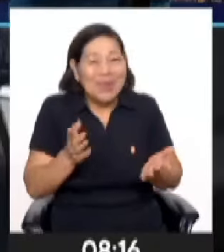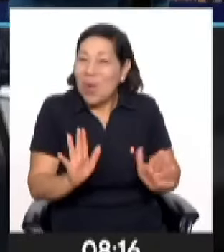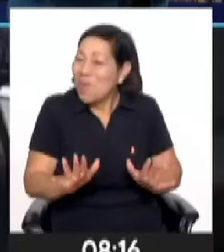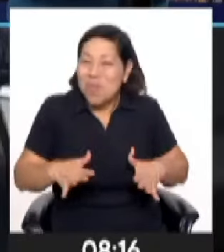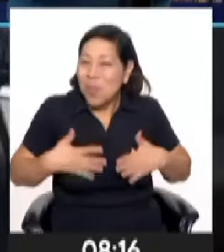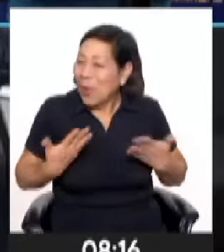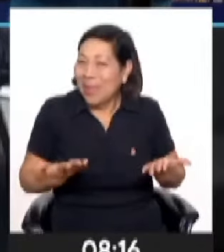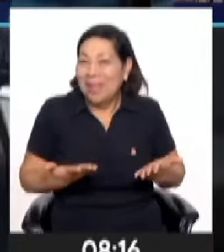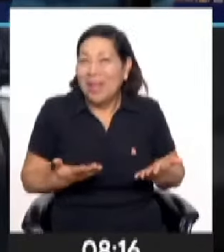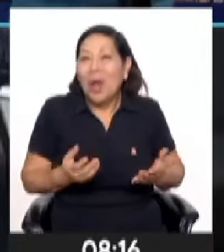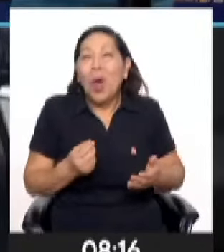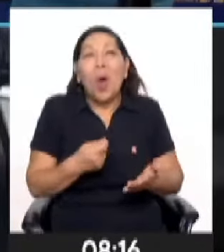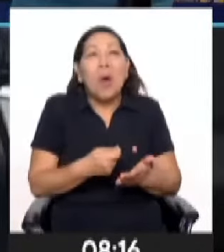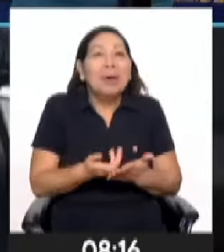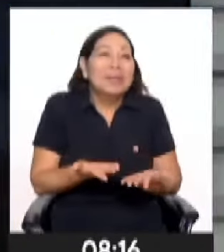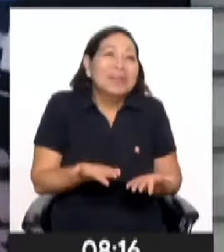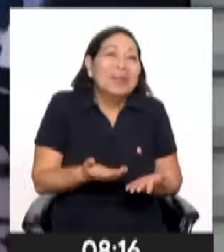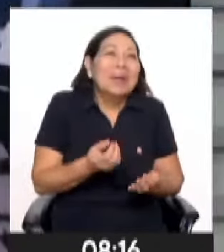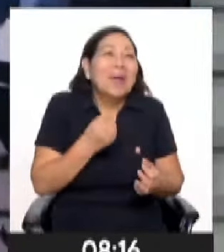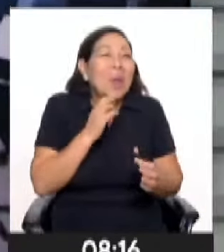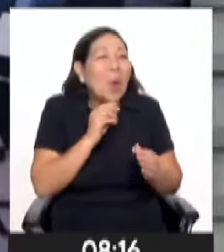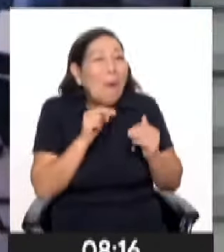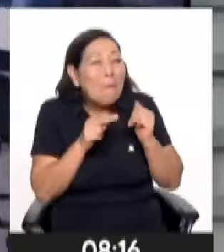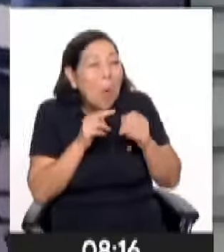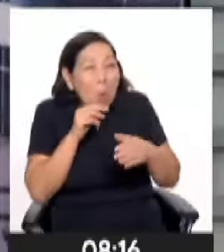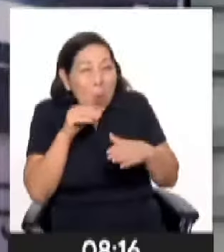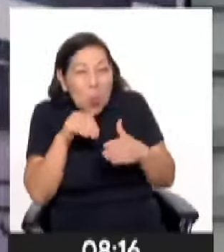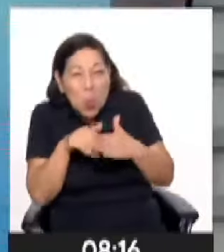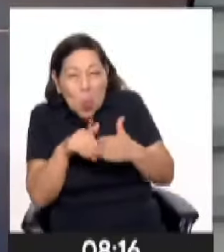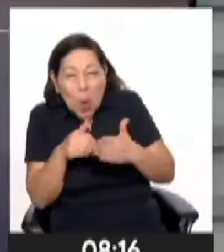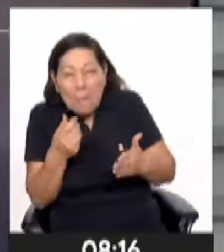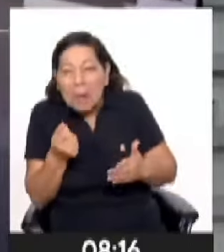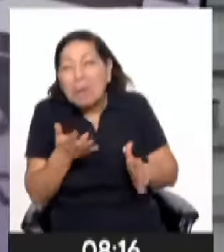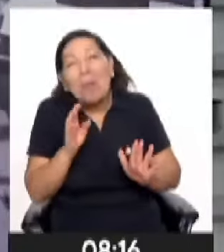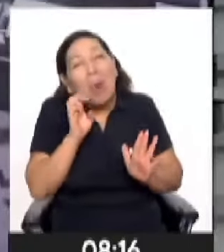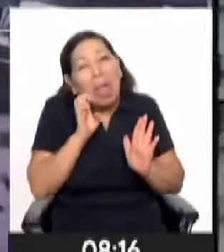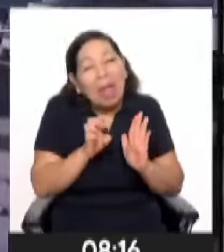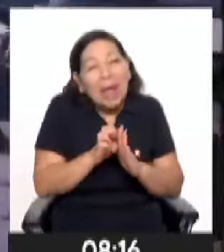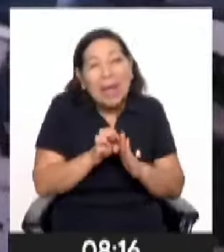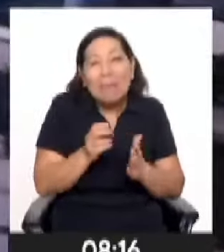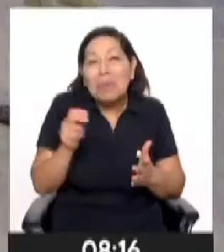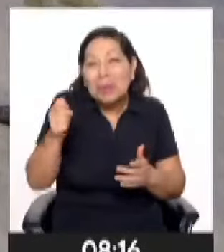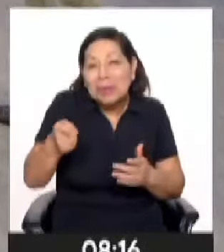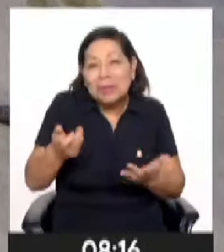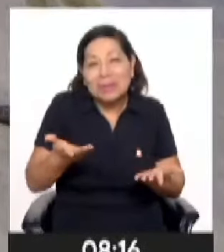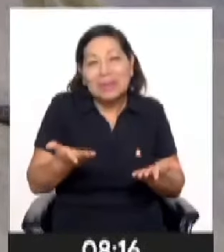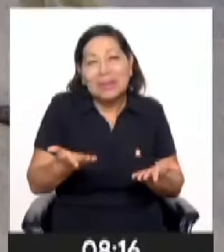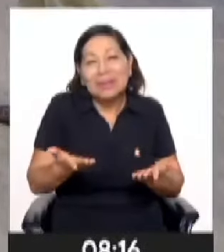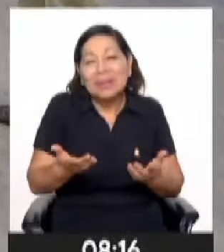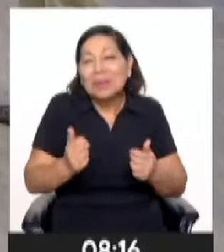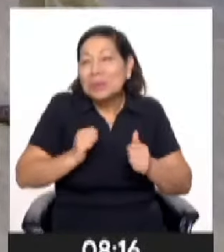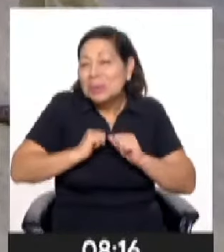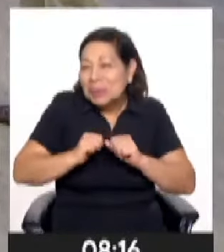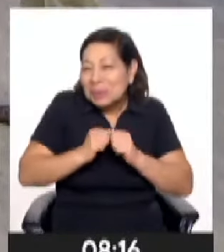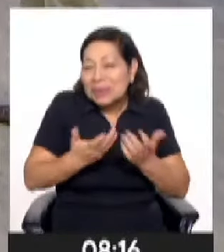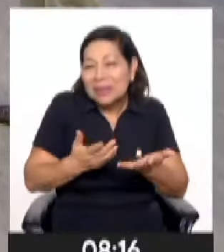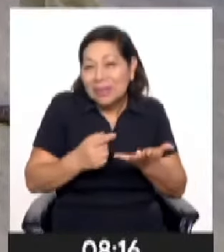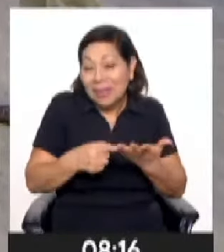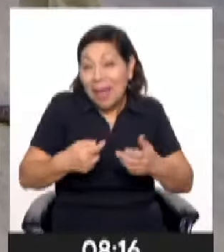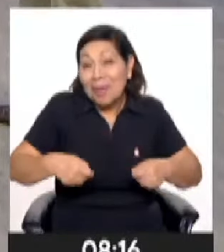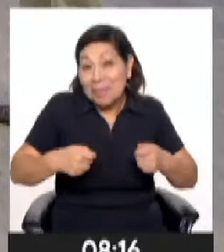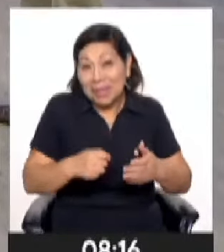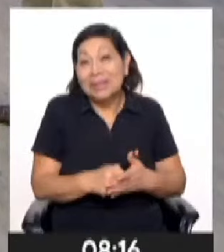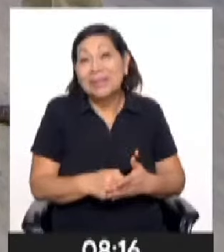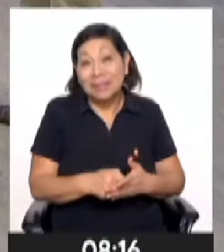O sea, dejando de comerse el chocolatito después del almuerzo o dejando de apostar a la lotería deportiva. Son los